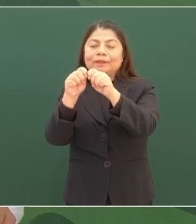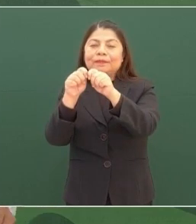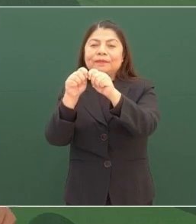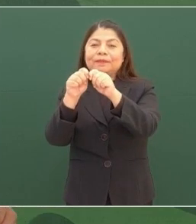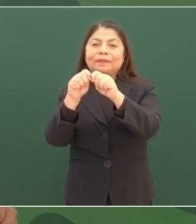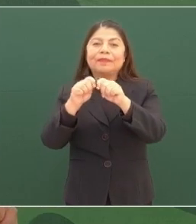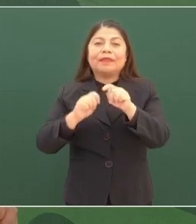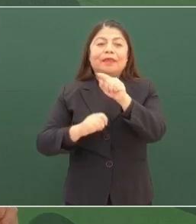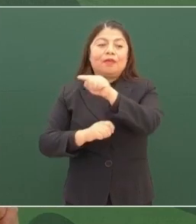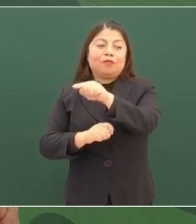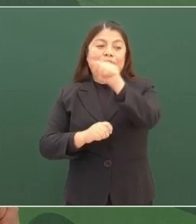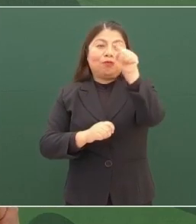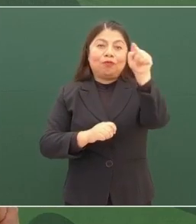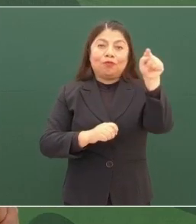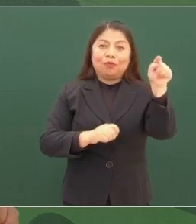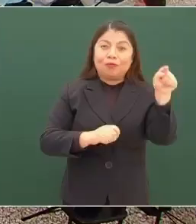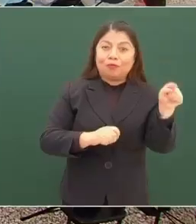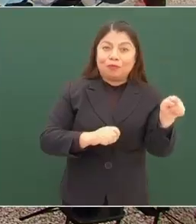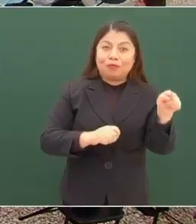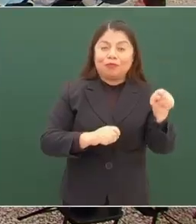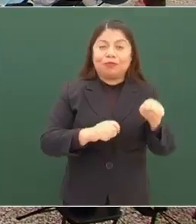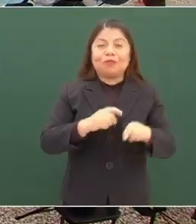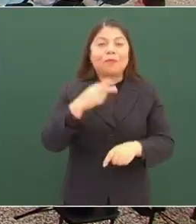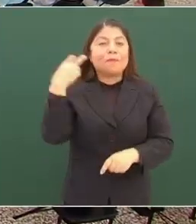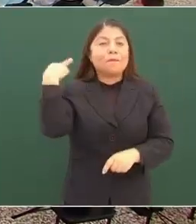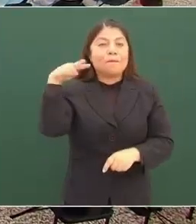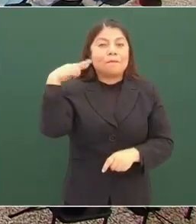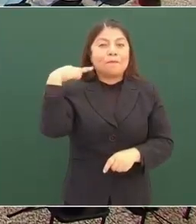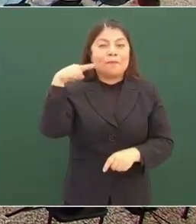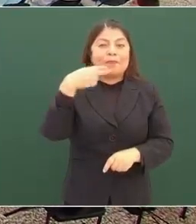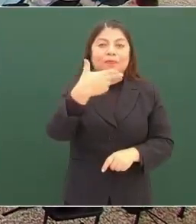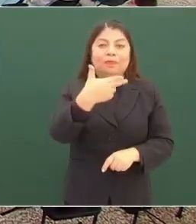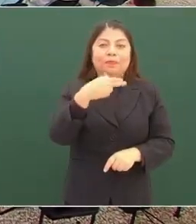allá en Huatusco, Veracruz,